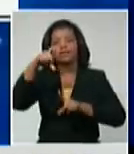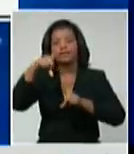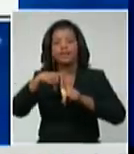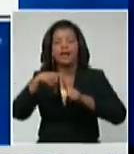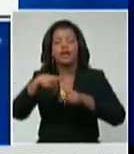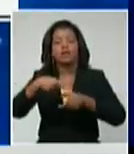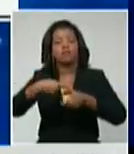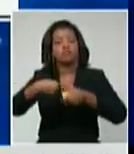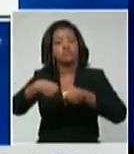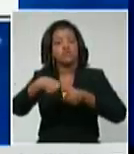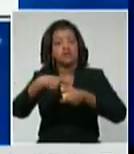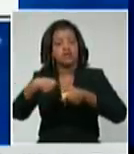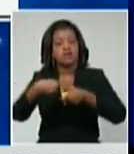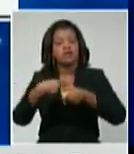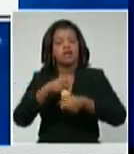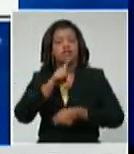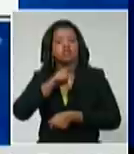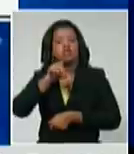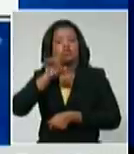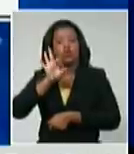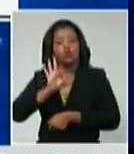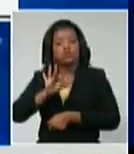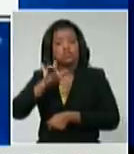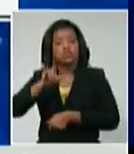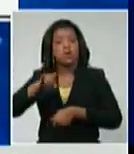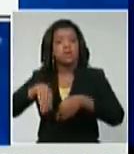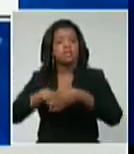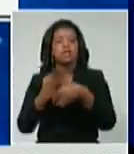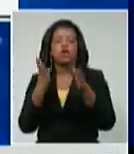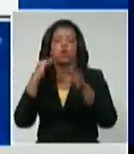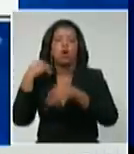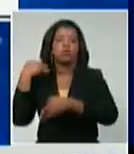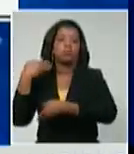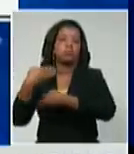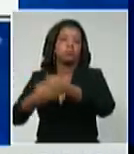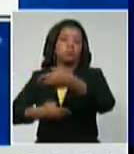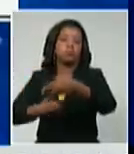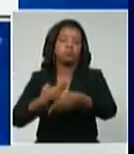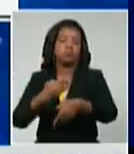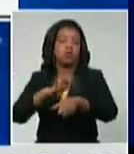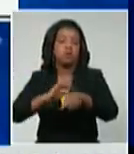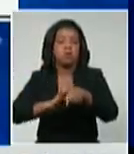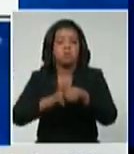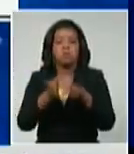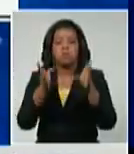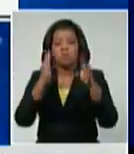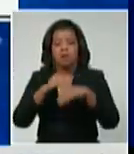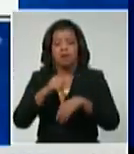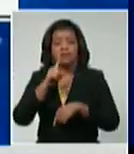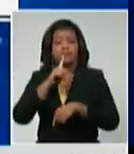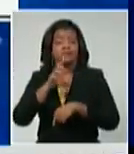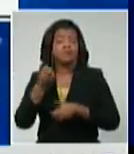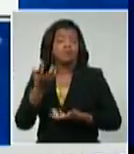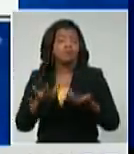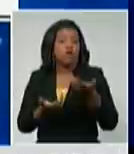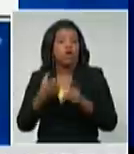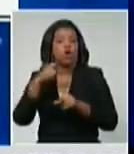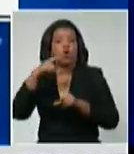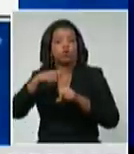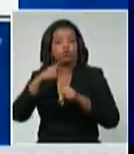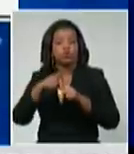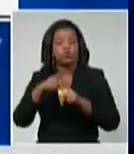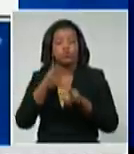Juventud 189, Cienfuegos 61, Las Tunas 51,